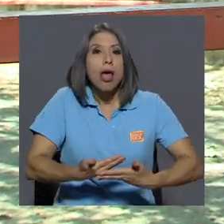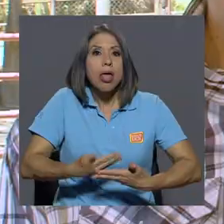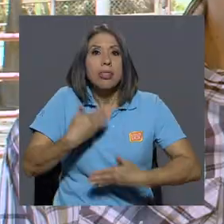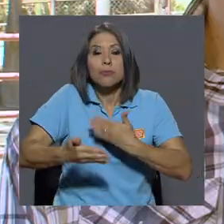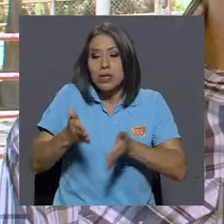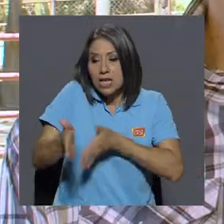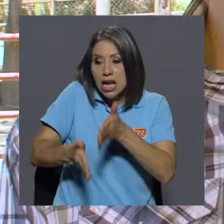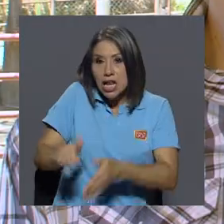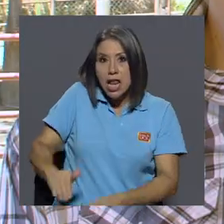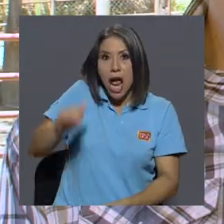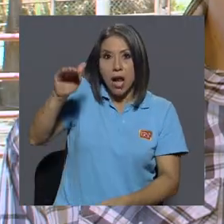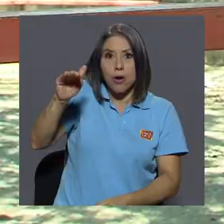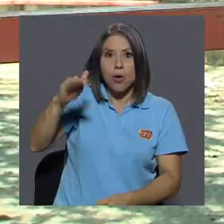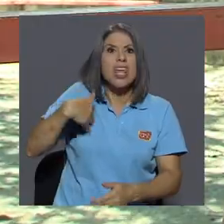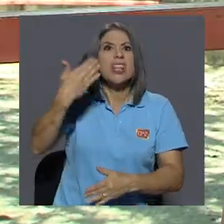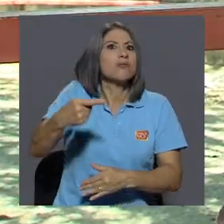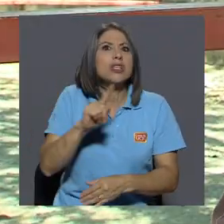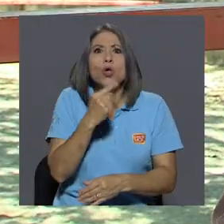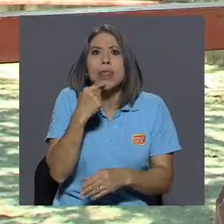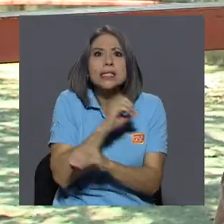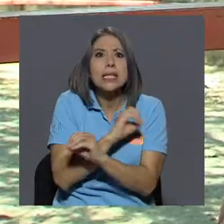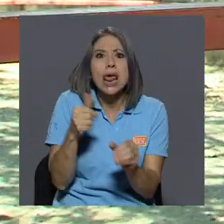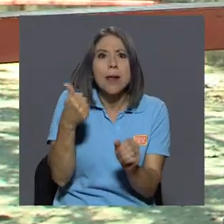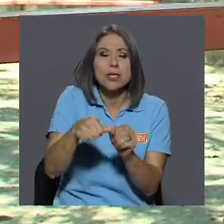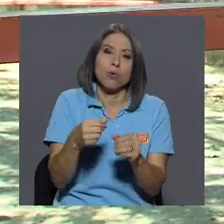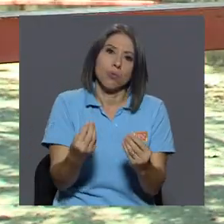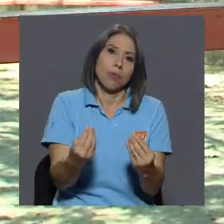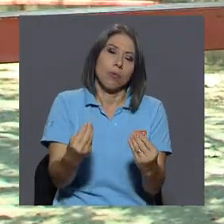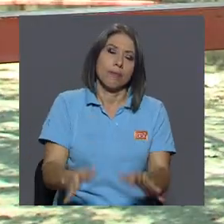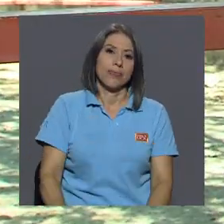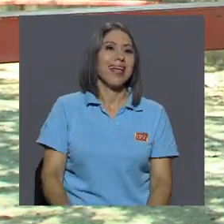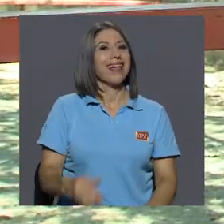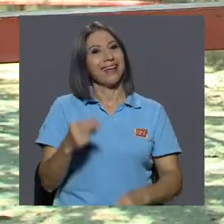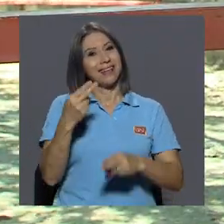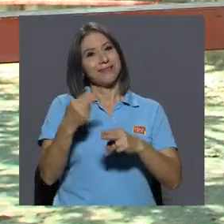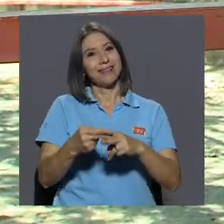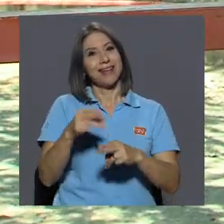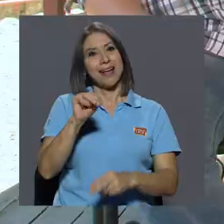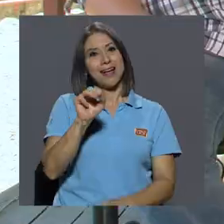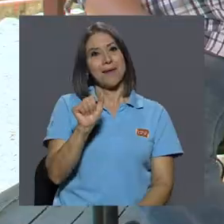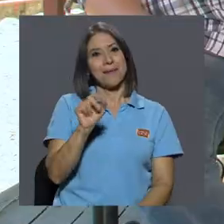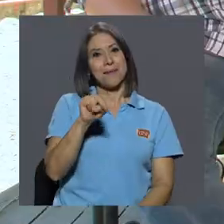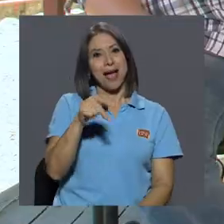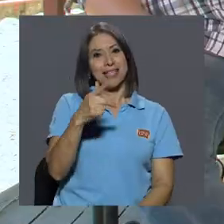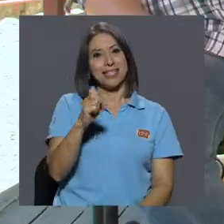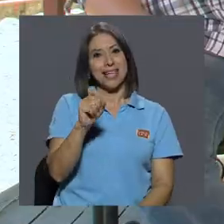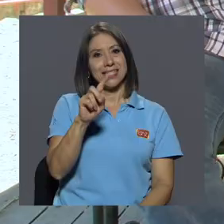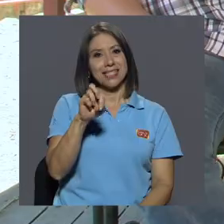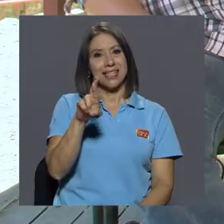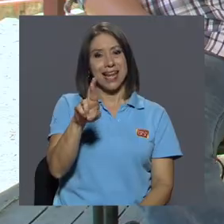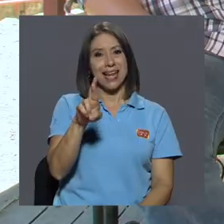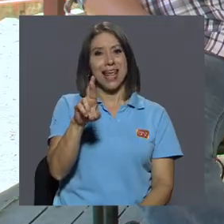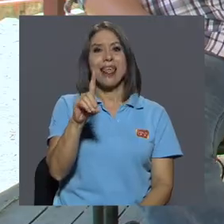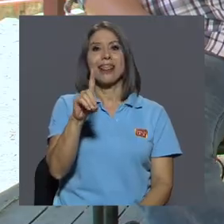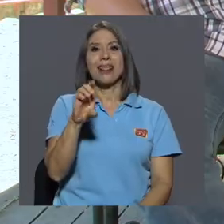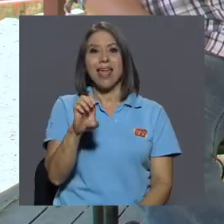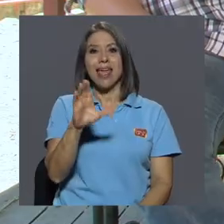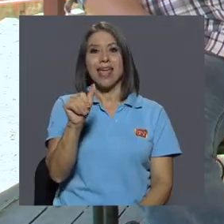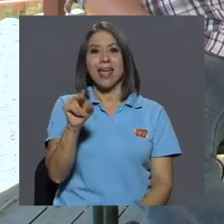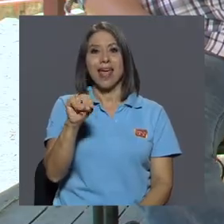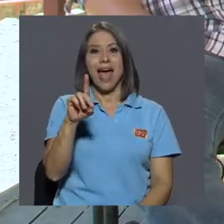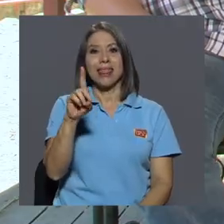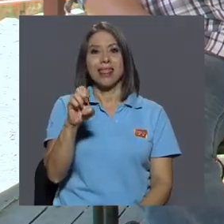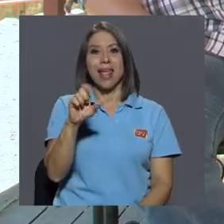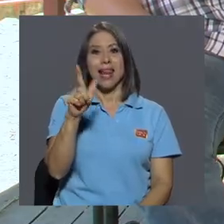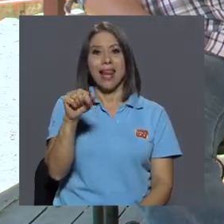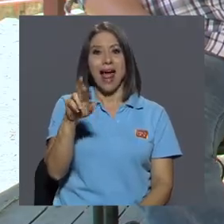pecado. Manchester de Candelaria. Manchester de Candelaria es una historia bonita. Bueno, le decía que tuve que montar la yegua y después para que me pudieran